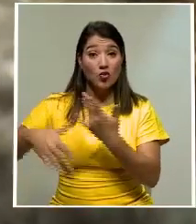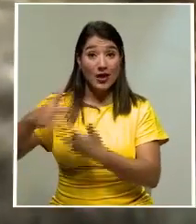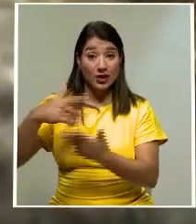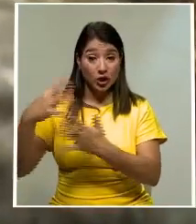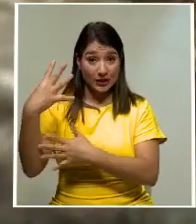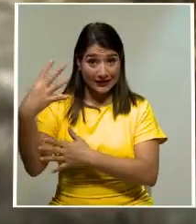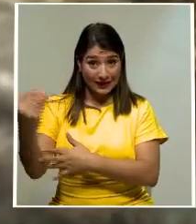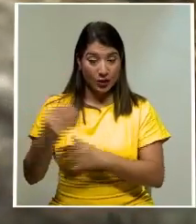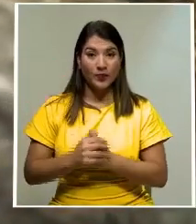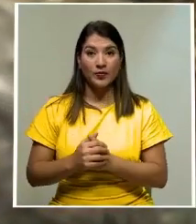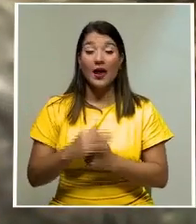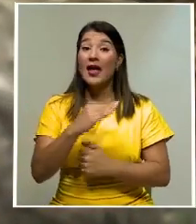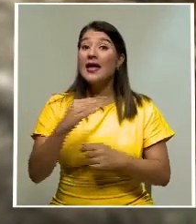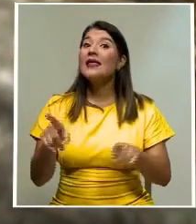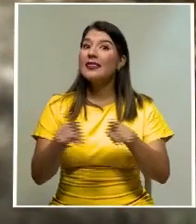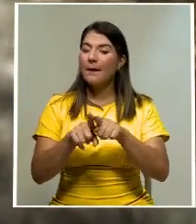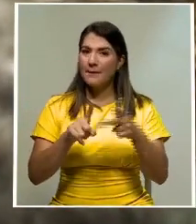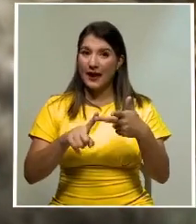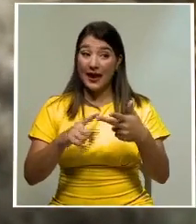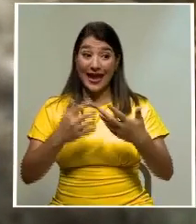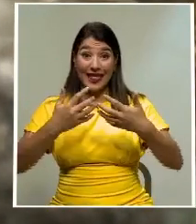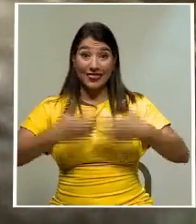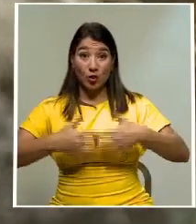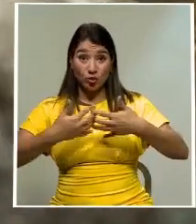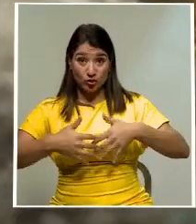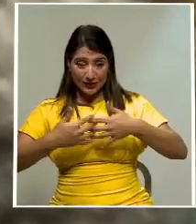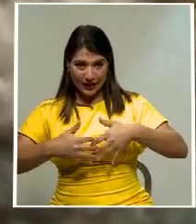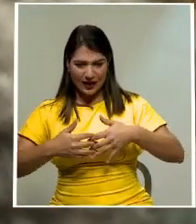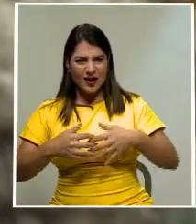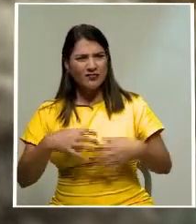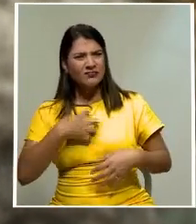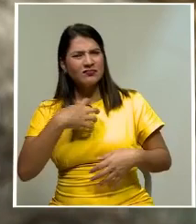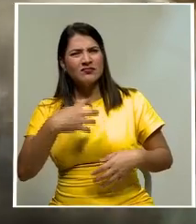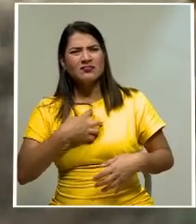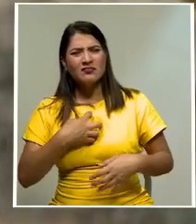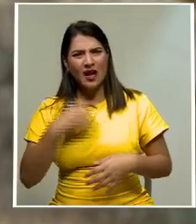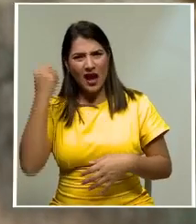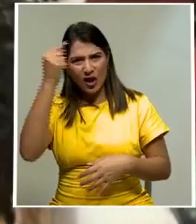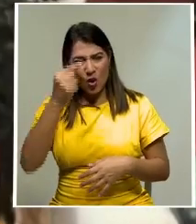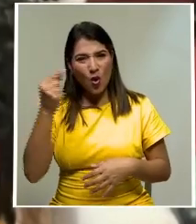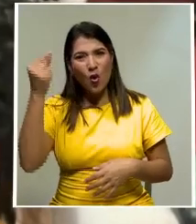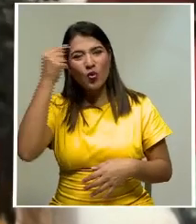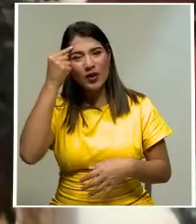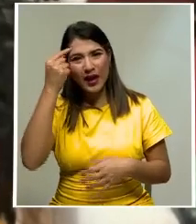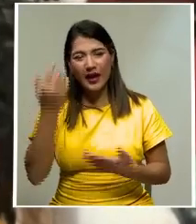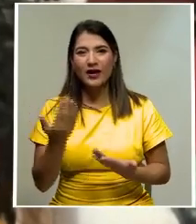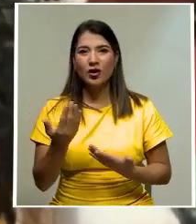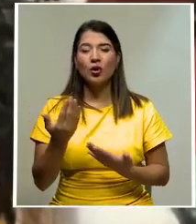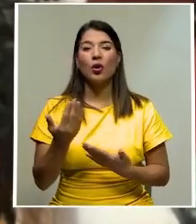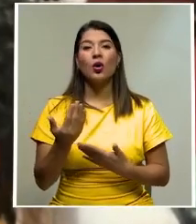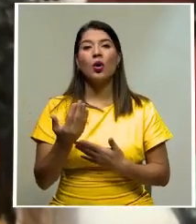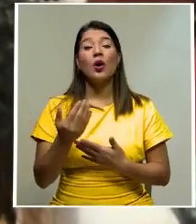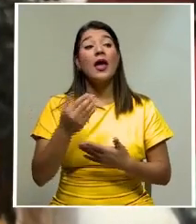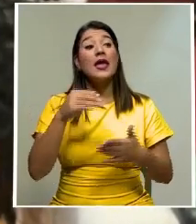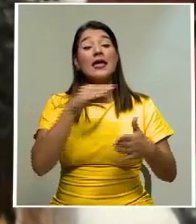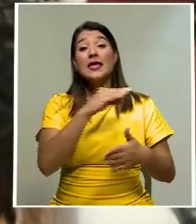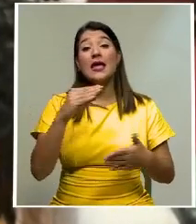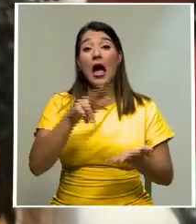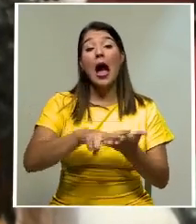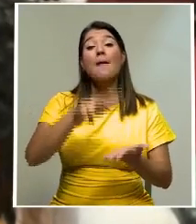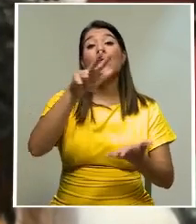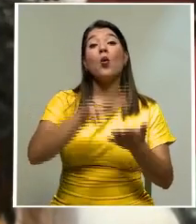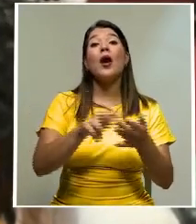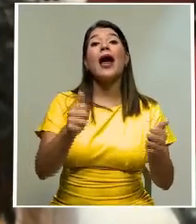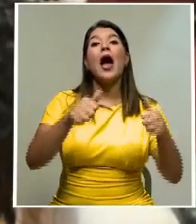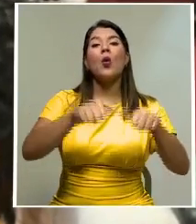Exteriores. Además, el sector industrial reclama al gobierno el impulso e insistencia en la aprobación legislativa del denominado